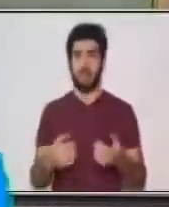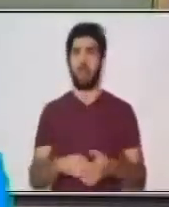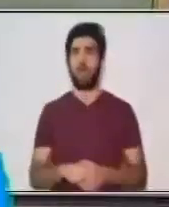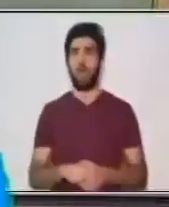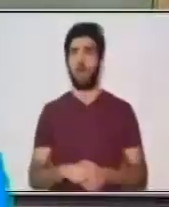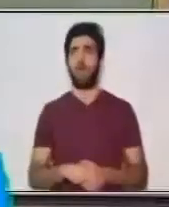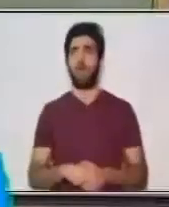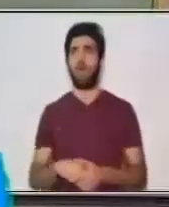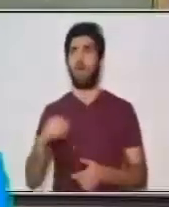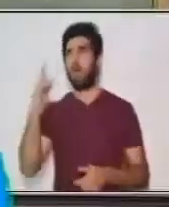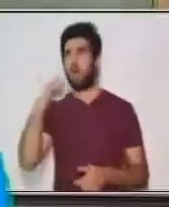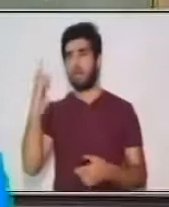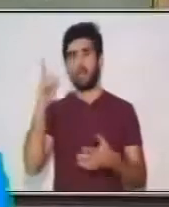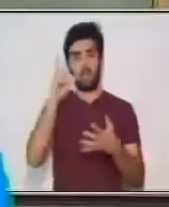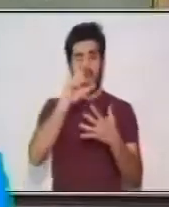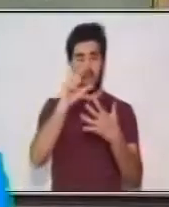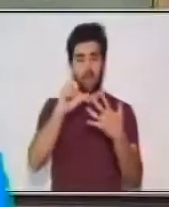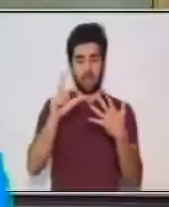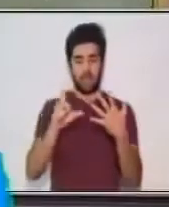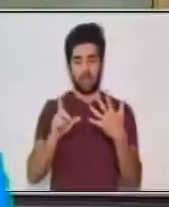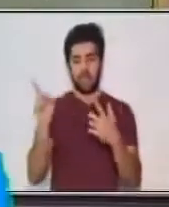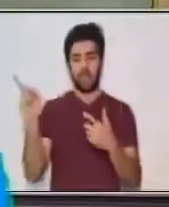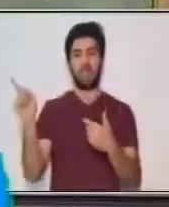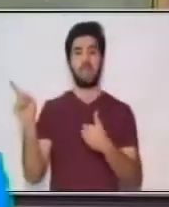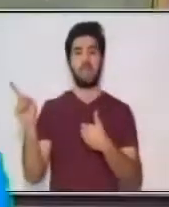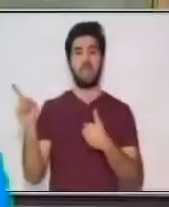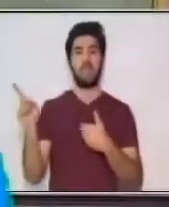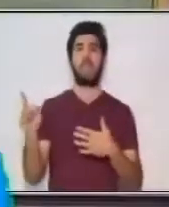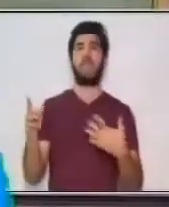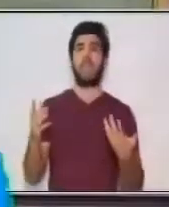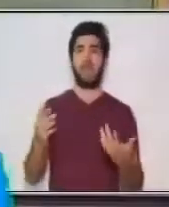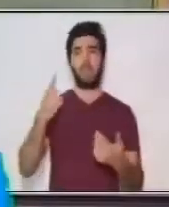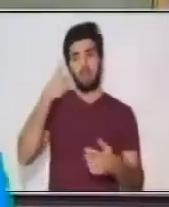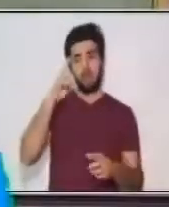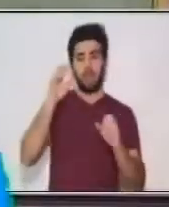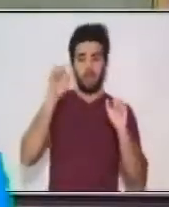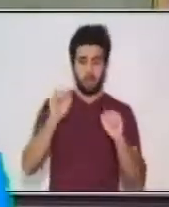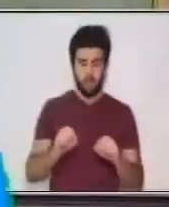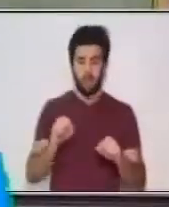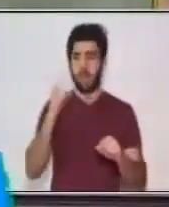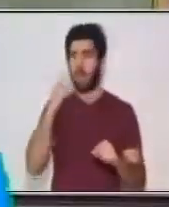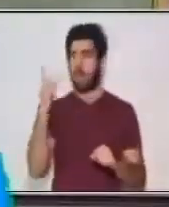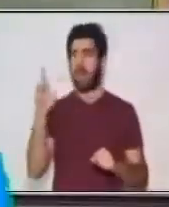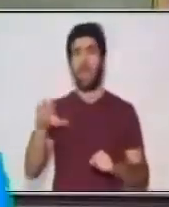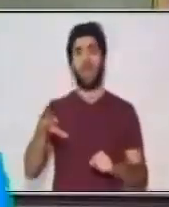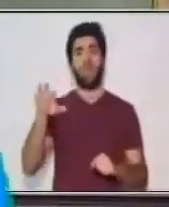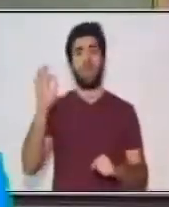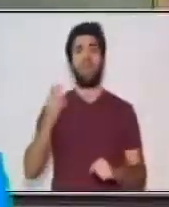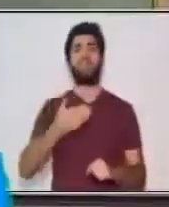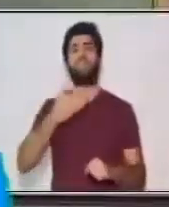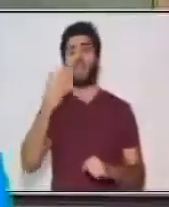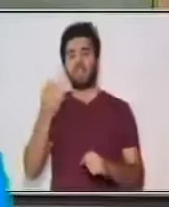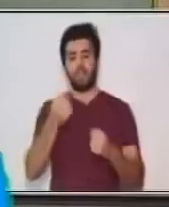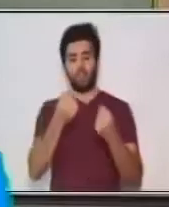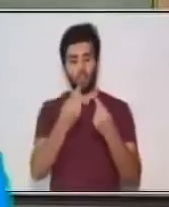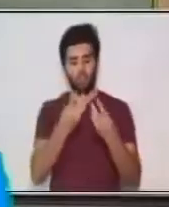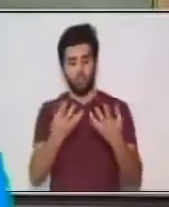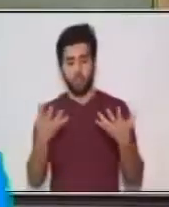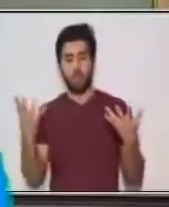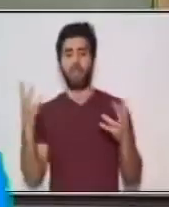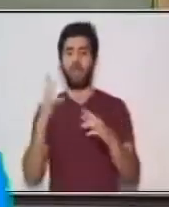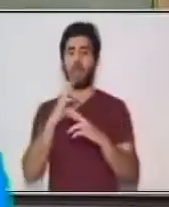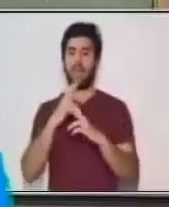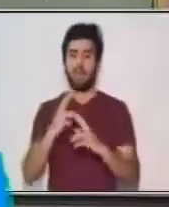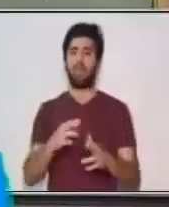tiene cada una de estas secuencias para poder encontrar fácilmente el número que sigue.